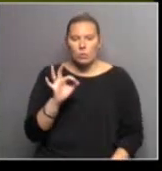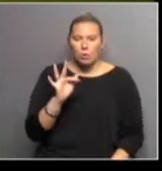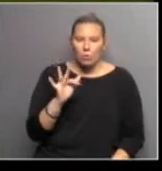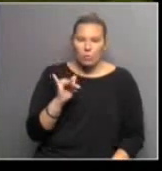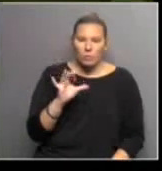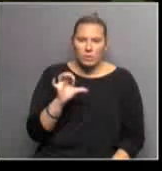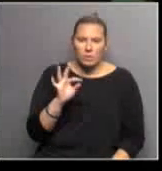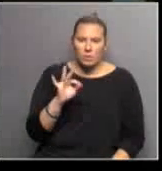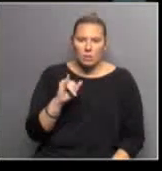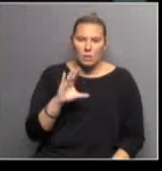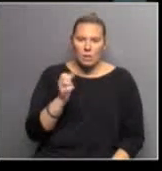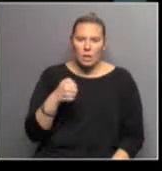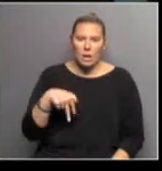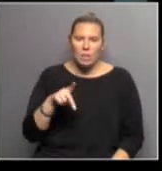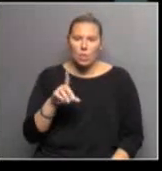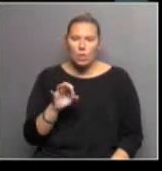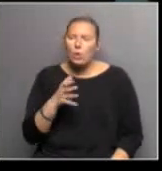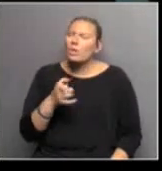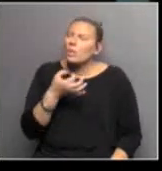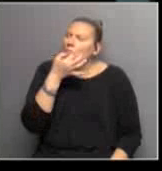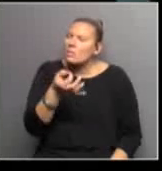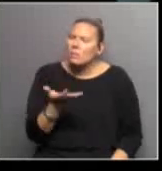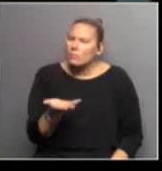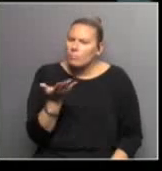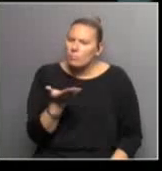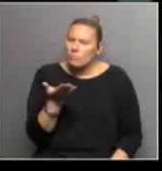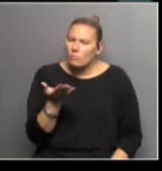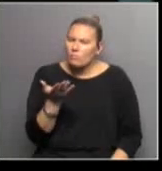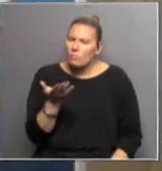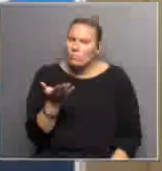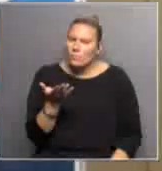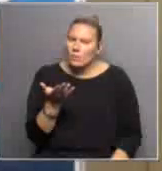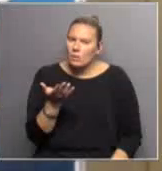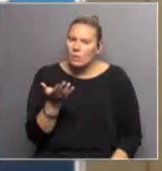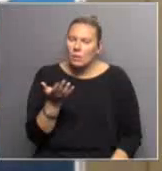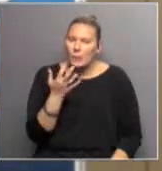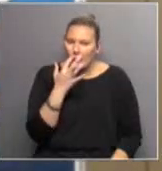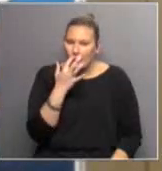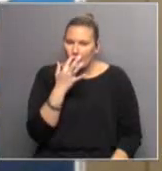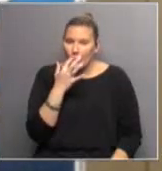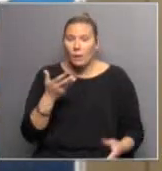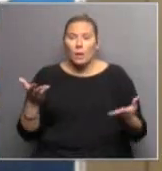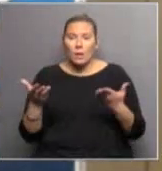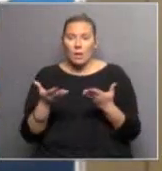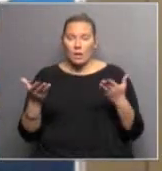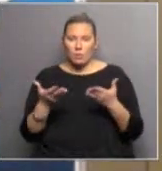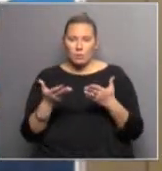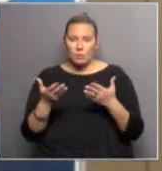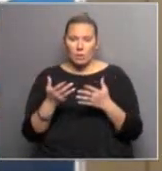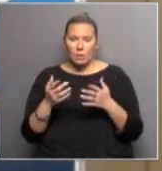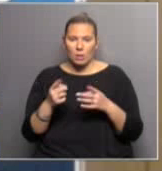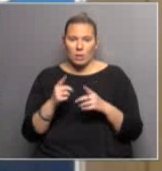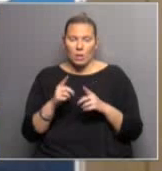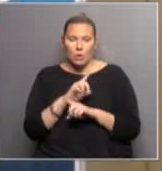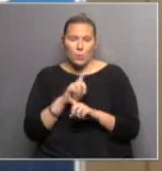nuestra forma de ejercer violencia. Sofisticando implica que, como hoy por hoy ya no es legítimo